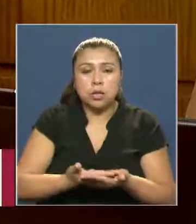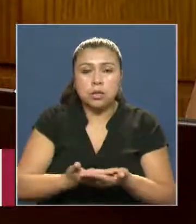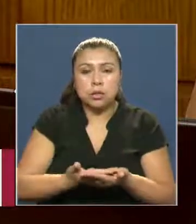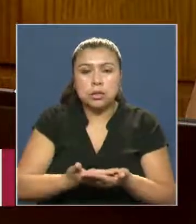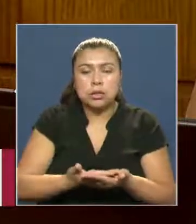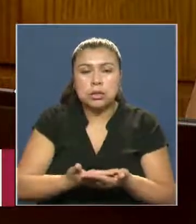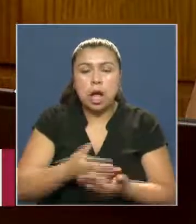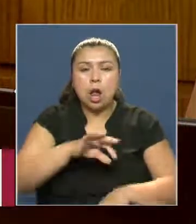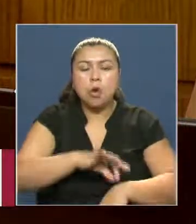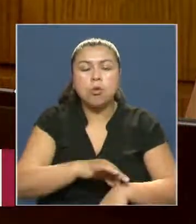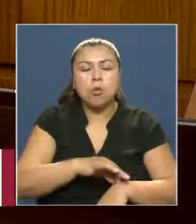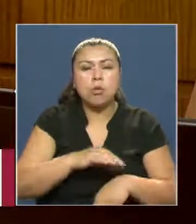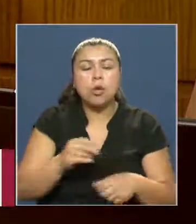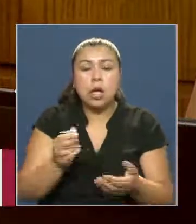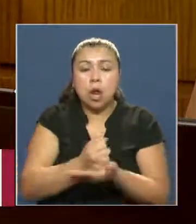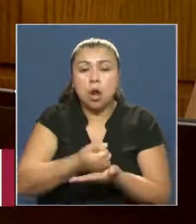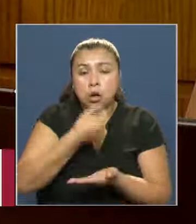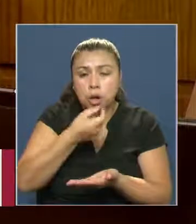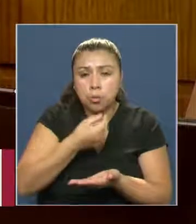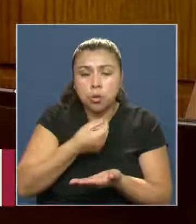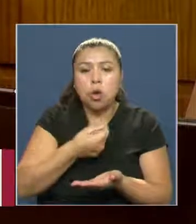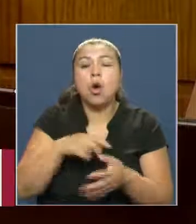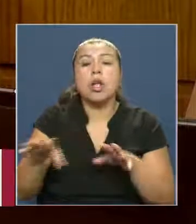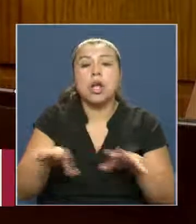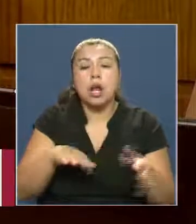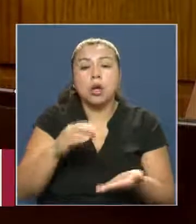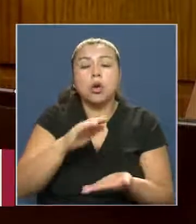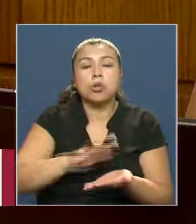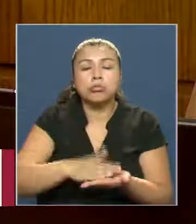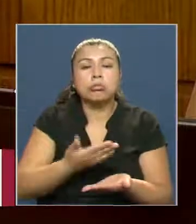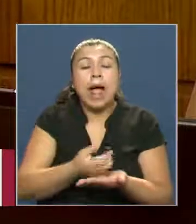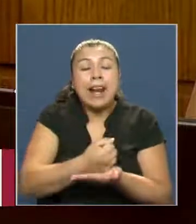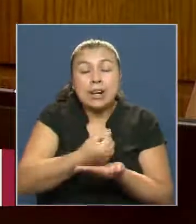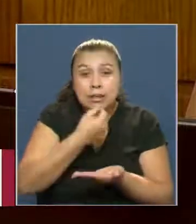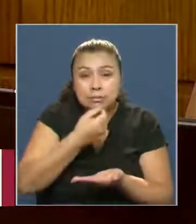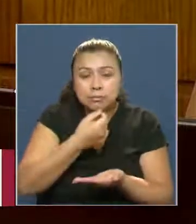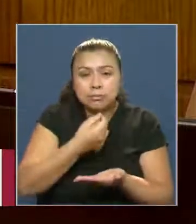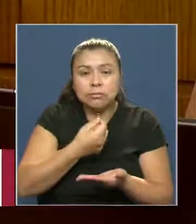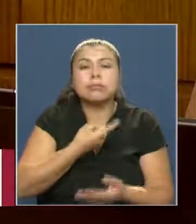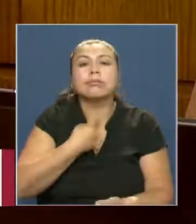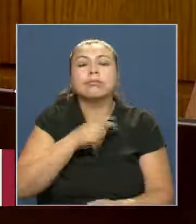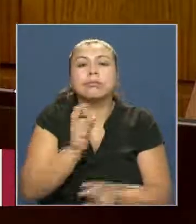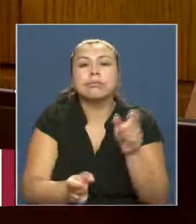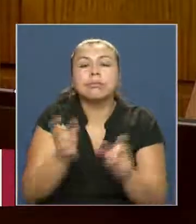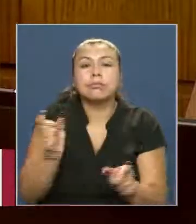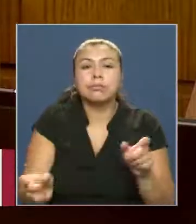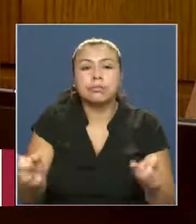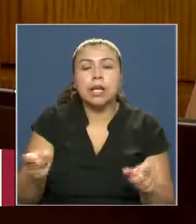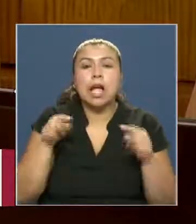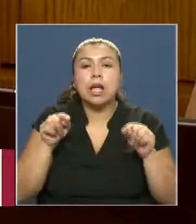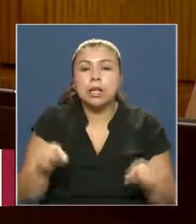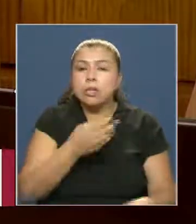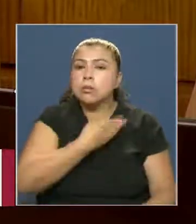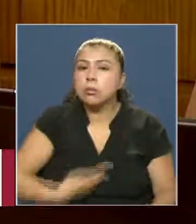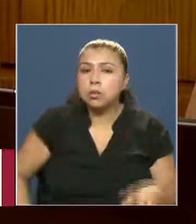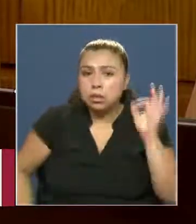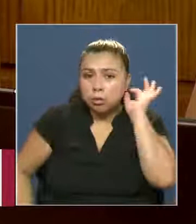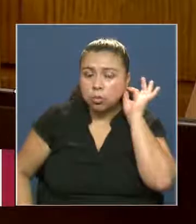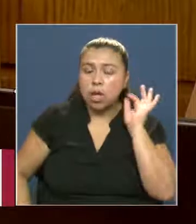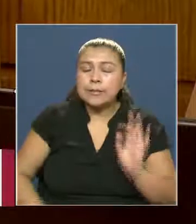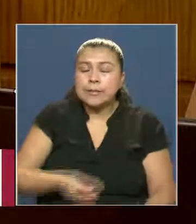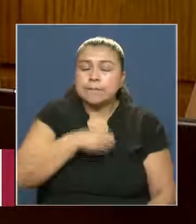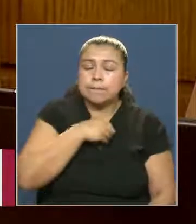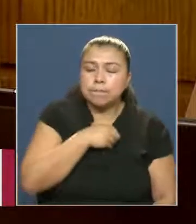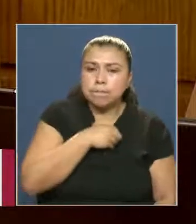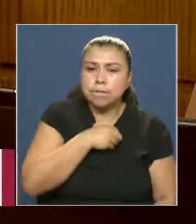los medicamentos, que los insumos médicos son de interés nacional. Y eso, Presidenta, fue